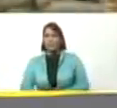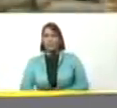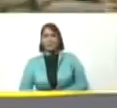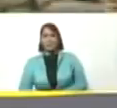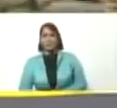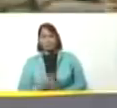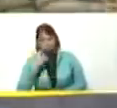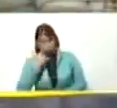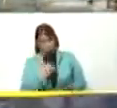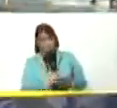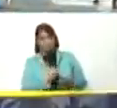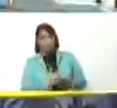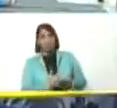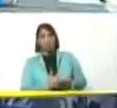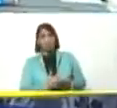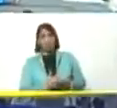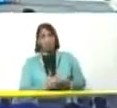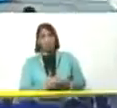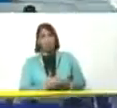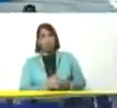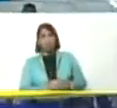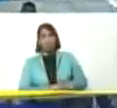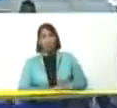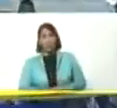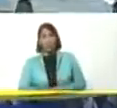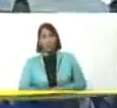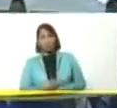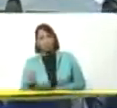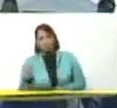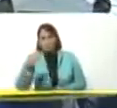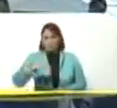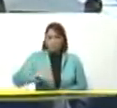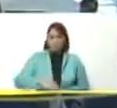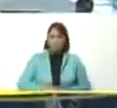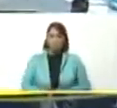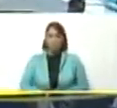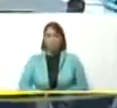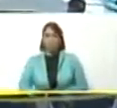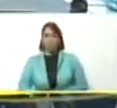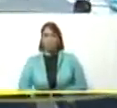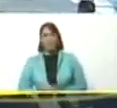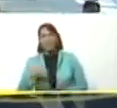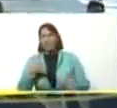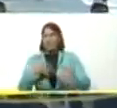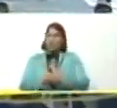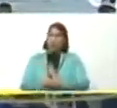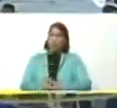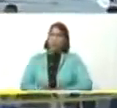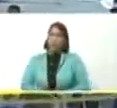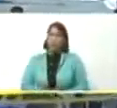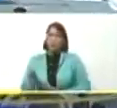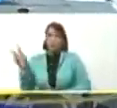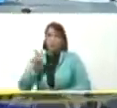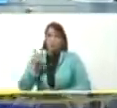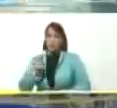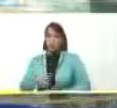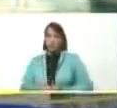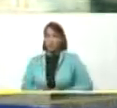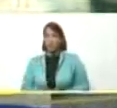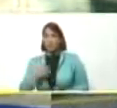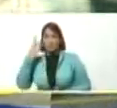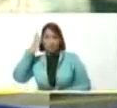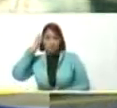Fíjese, para agregar más acerca de Venezuela como